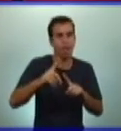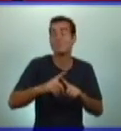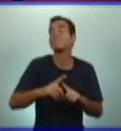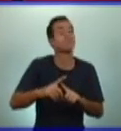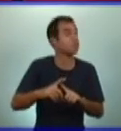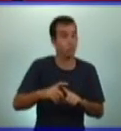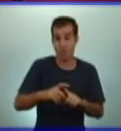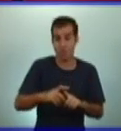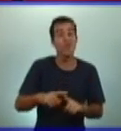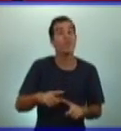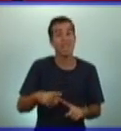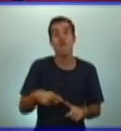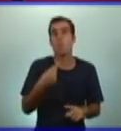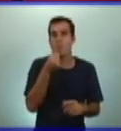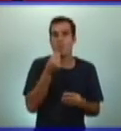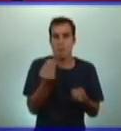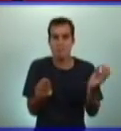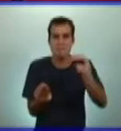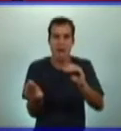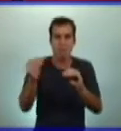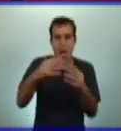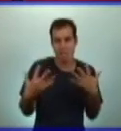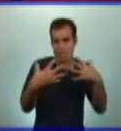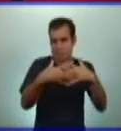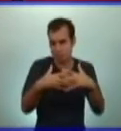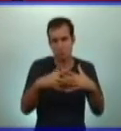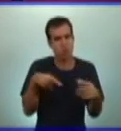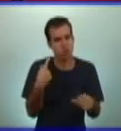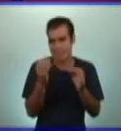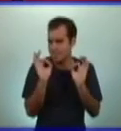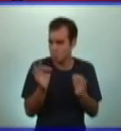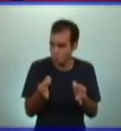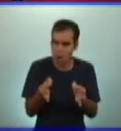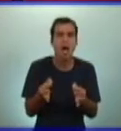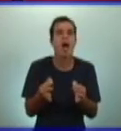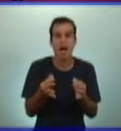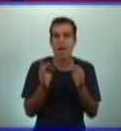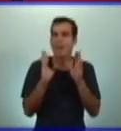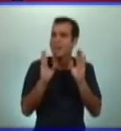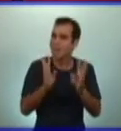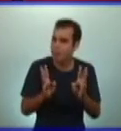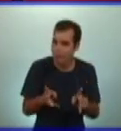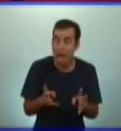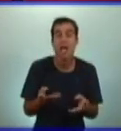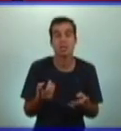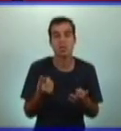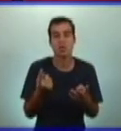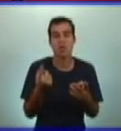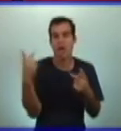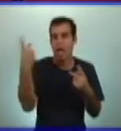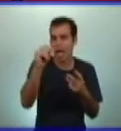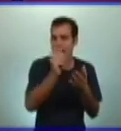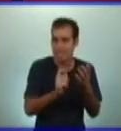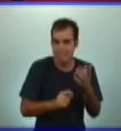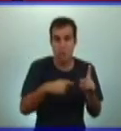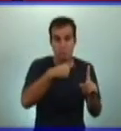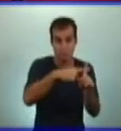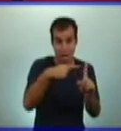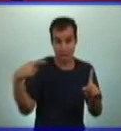que podemos combinarlo. Vamos a seguir ejercitando los ejercicios básicos de adición, sustracción, pero